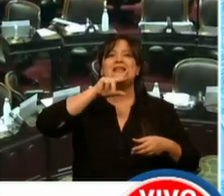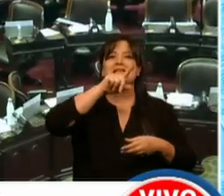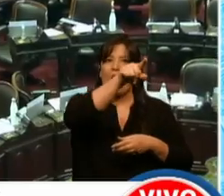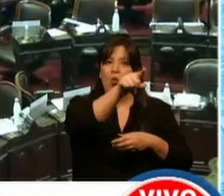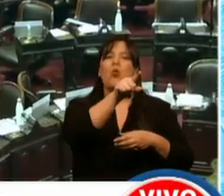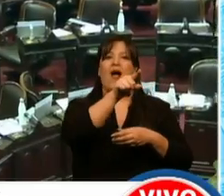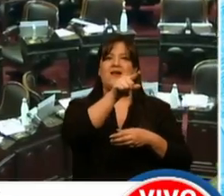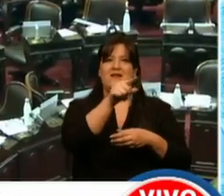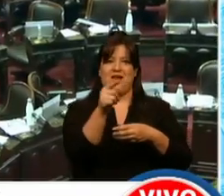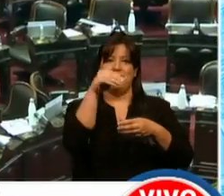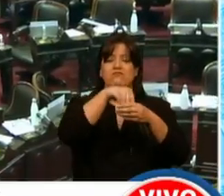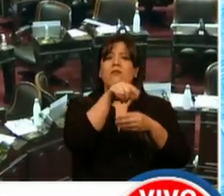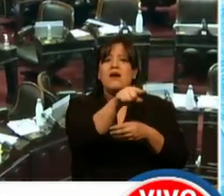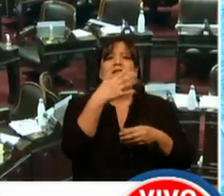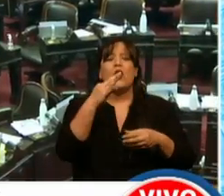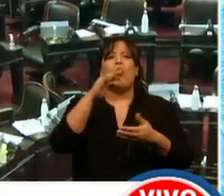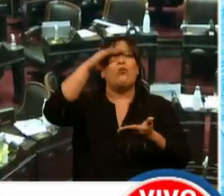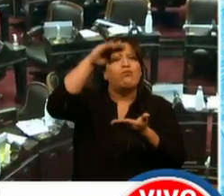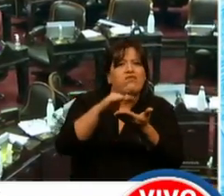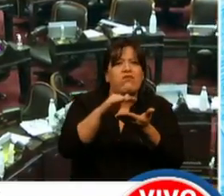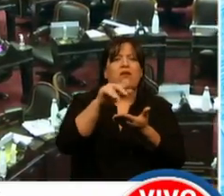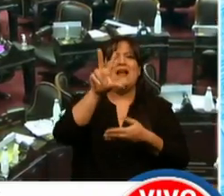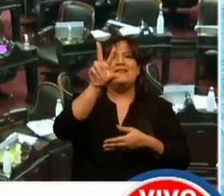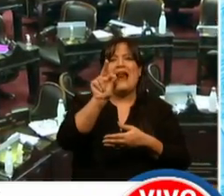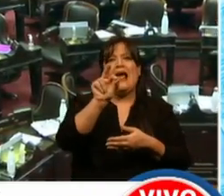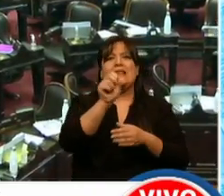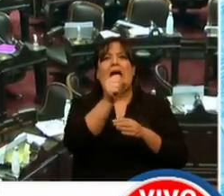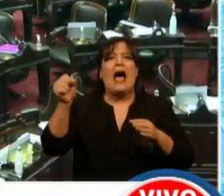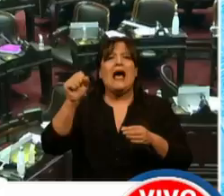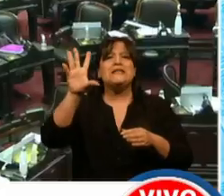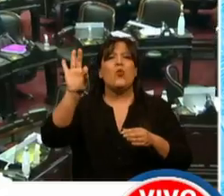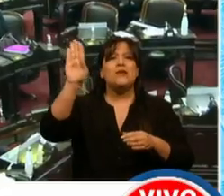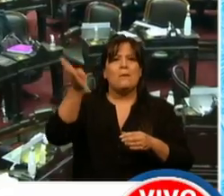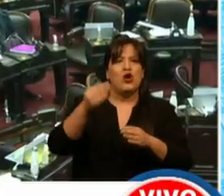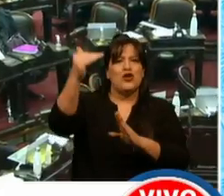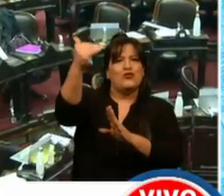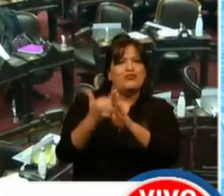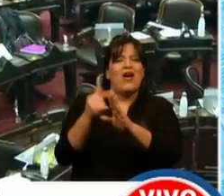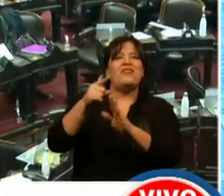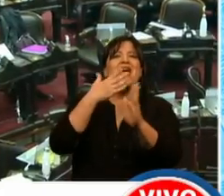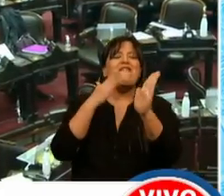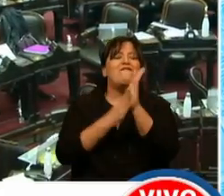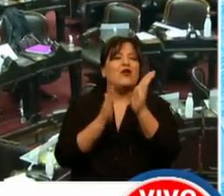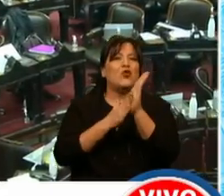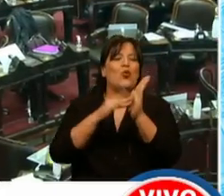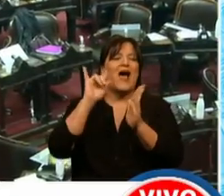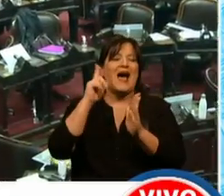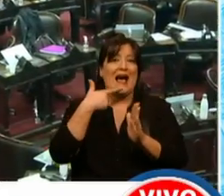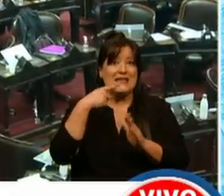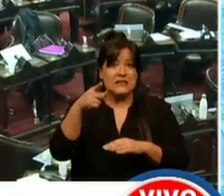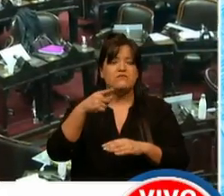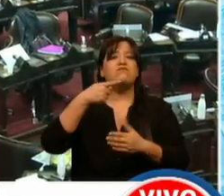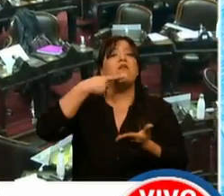que va a llevar en una reducción del 30 al 50 por ciento de la factura del gas una